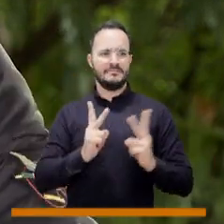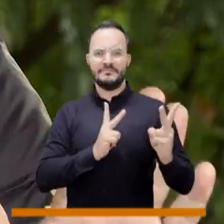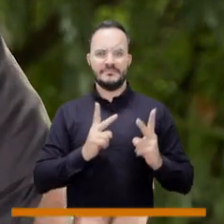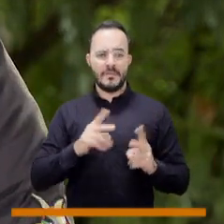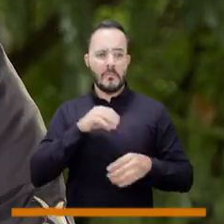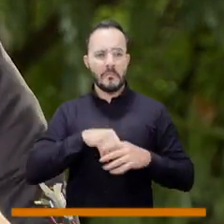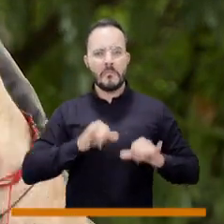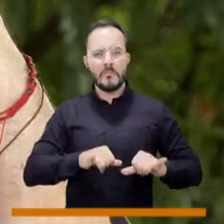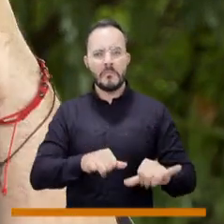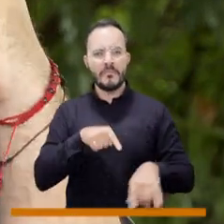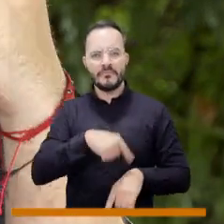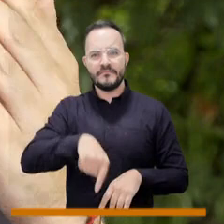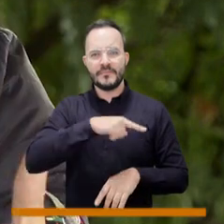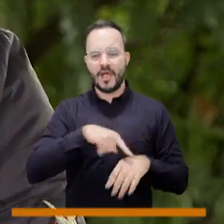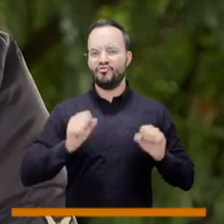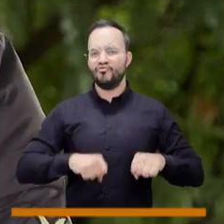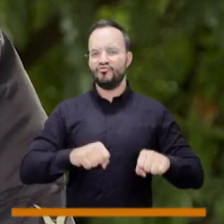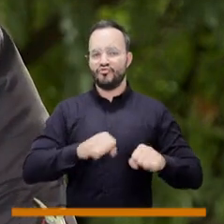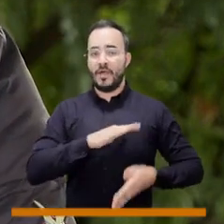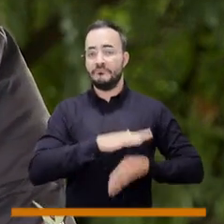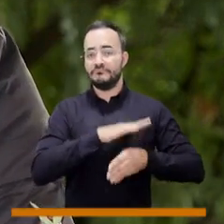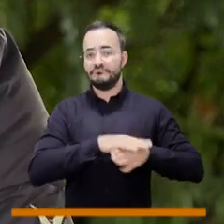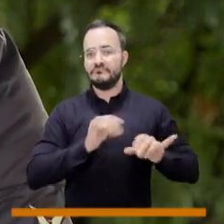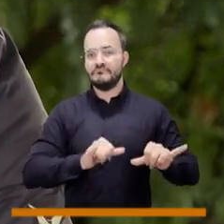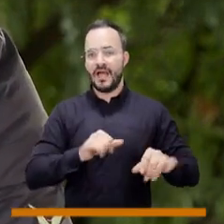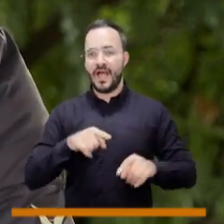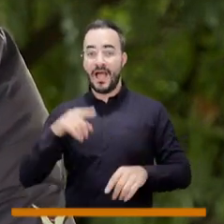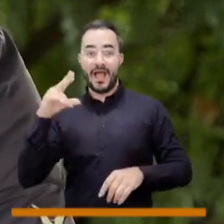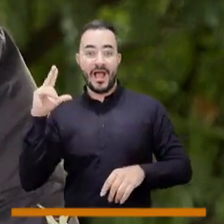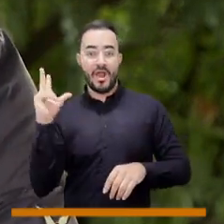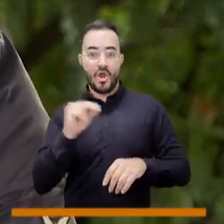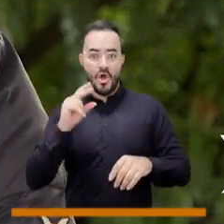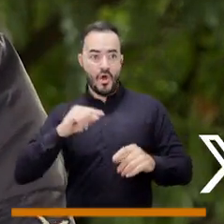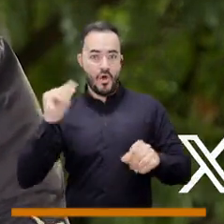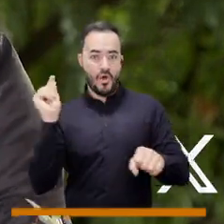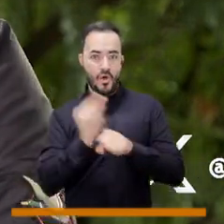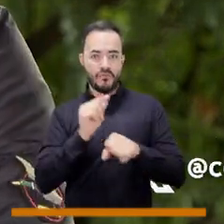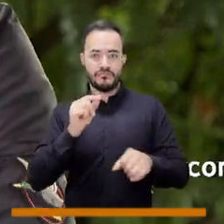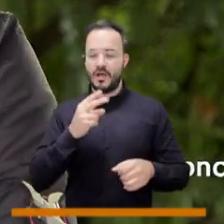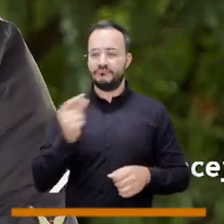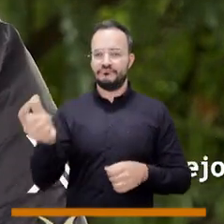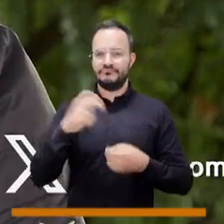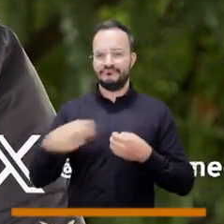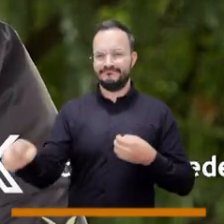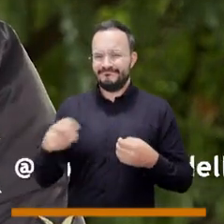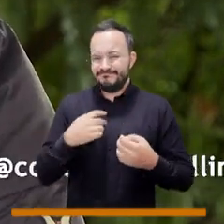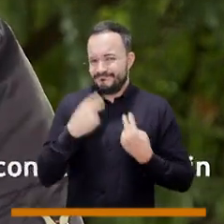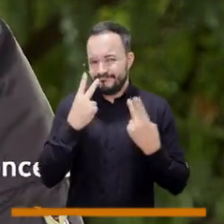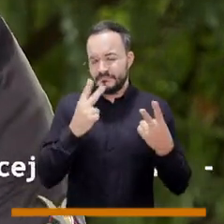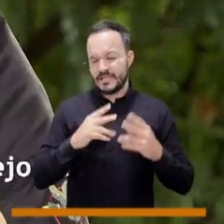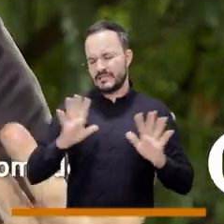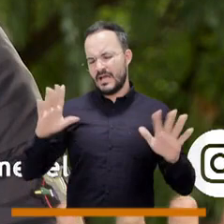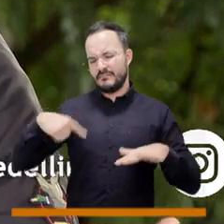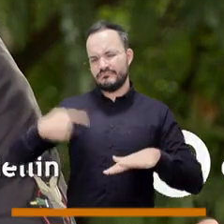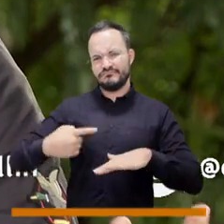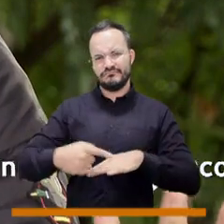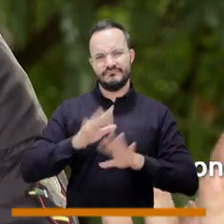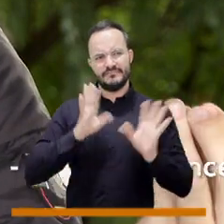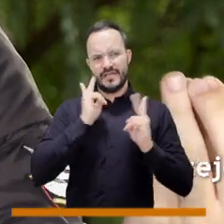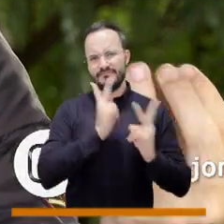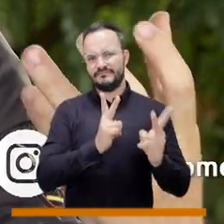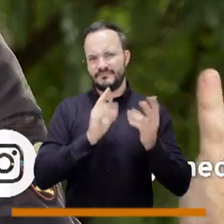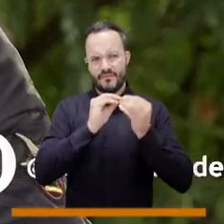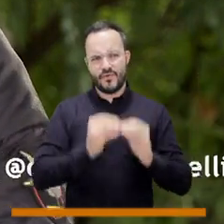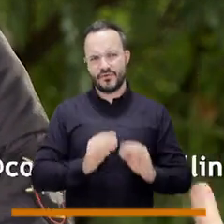dicen que sí a todo, nunca le hacen una crítica. Entonces yo siento que ya es una práctica institucionalizada, siento que con su salida,